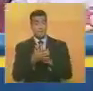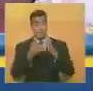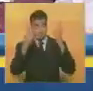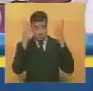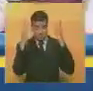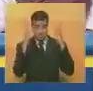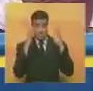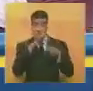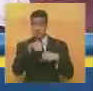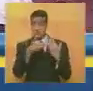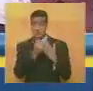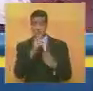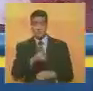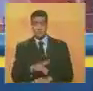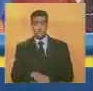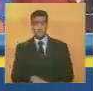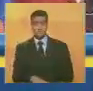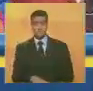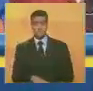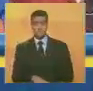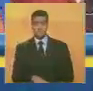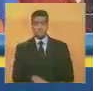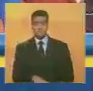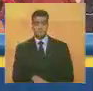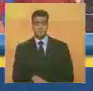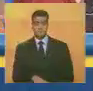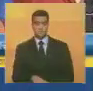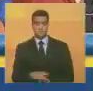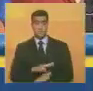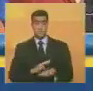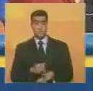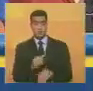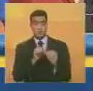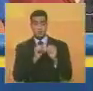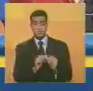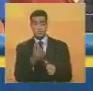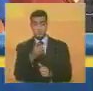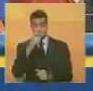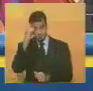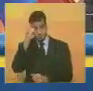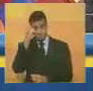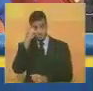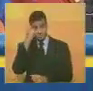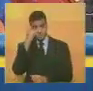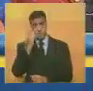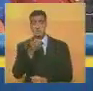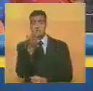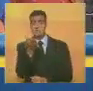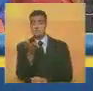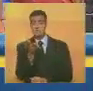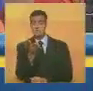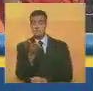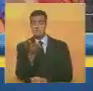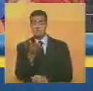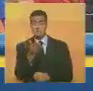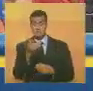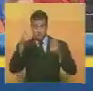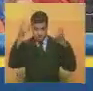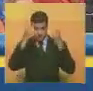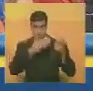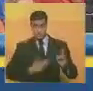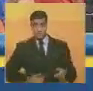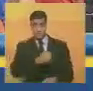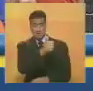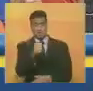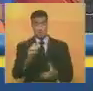enfermeros es de todos los venezolanos. Señora ministra, ¿queda usted en su conciencia? Queda en la conciencia de Hugo Chávez lo que le puede pasar a cualquiera de